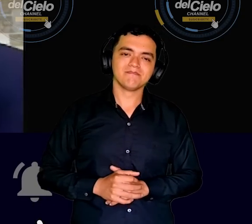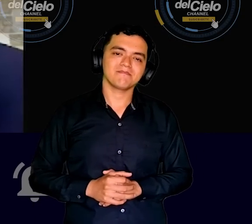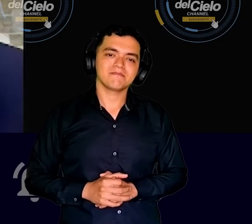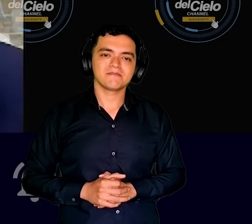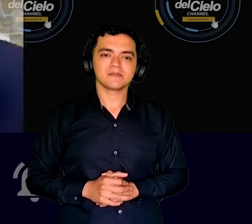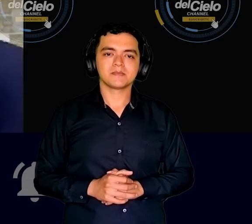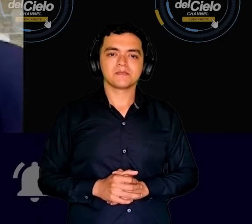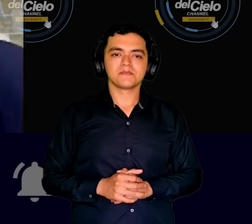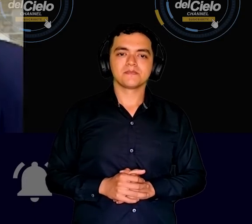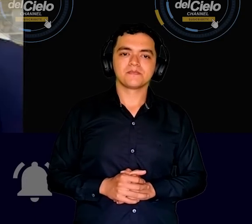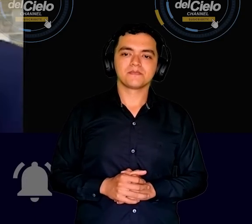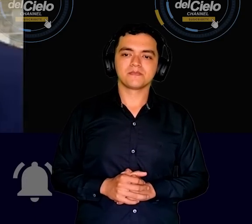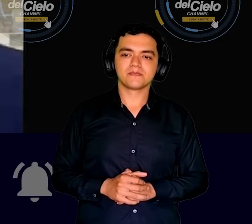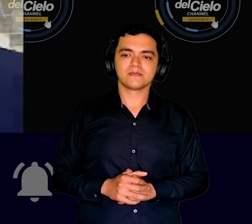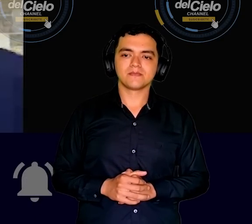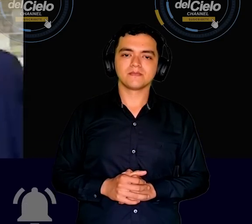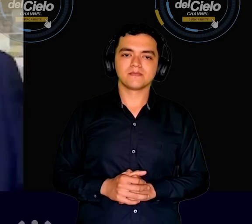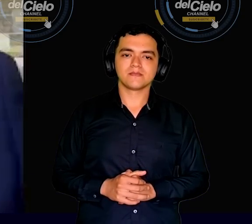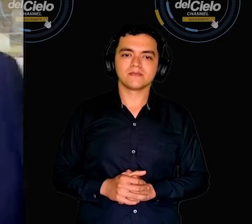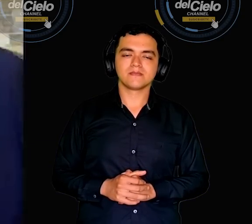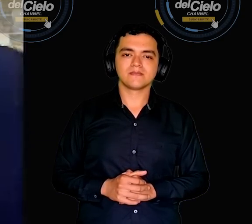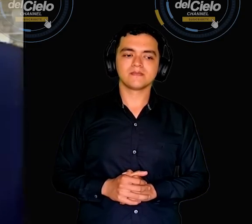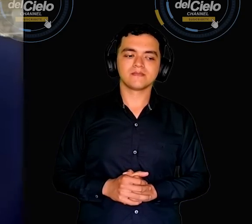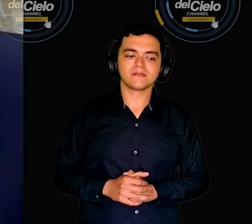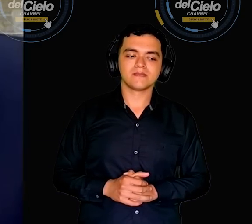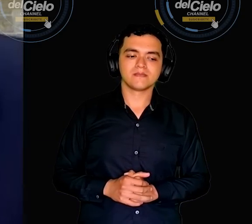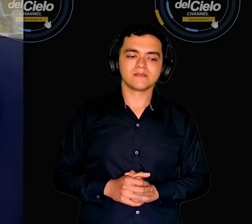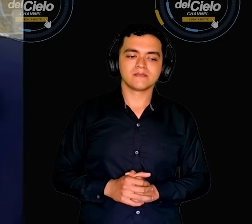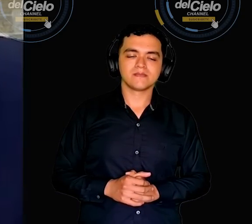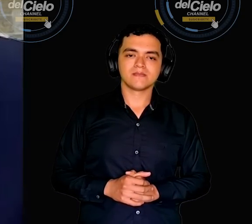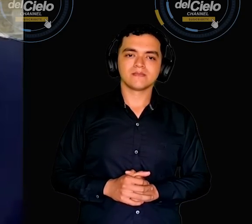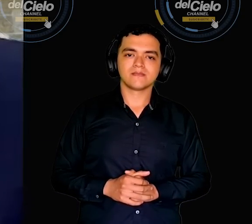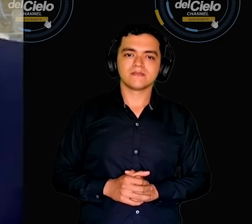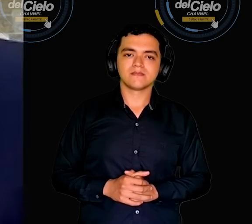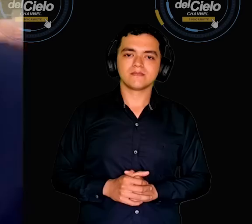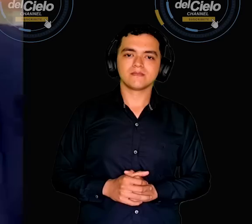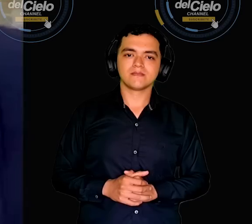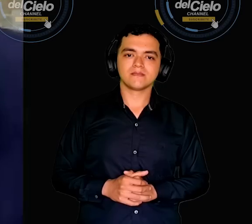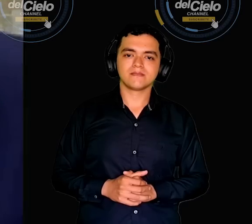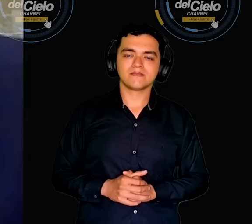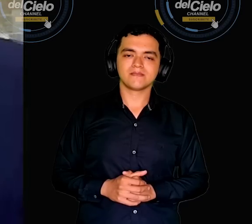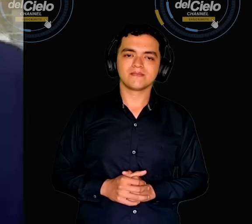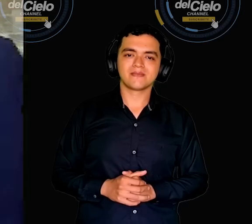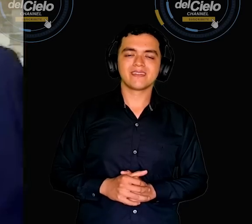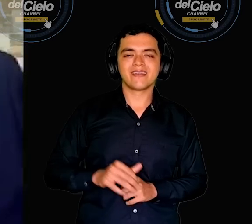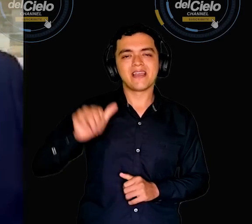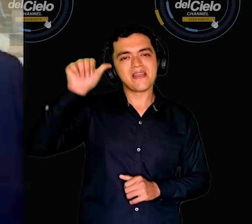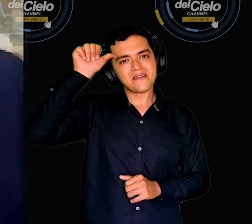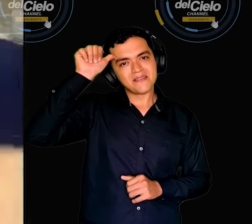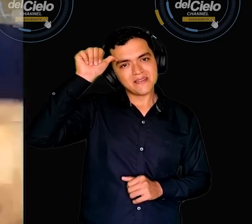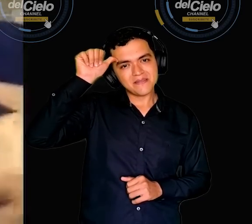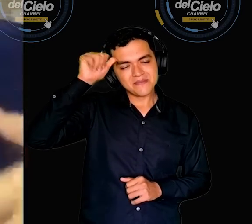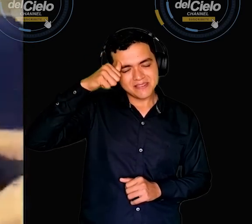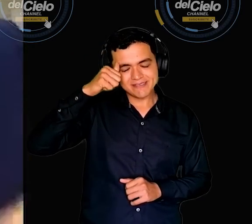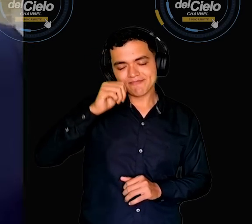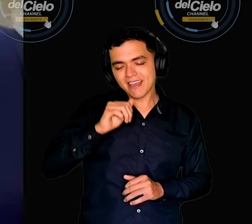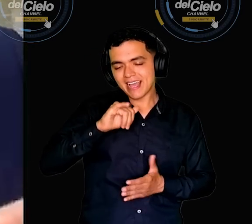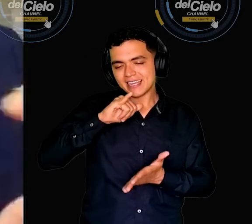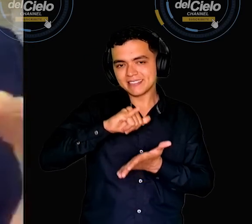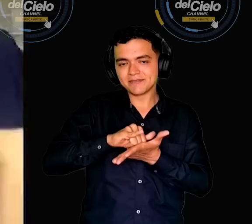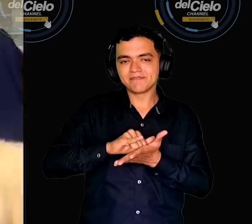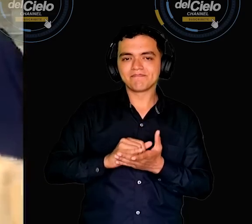etapas. Hay la etapa esa que es dependiente 100%.